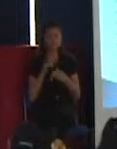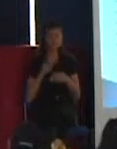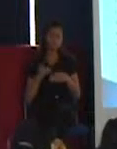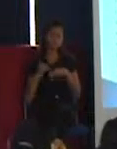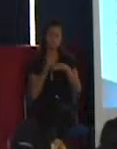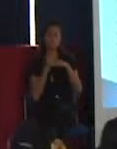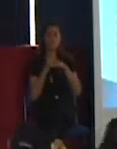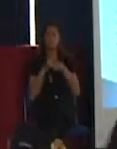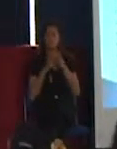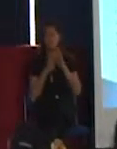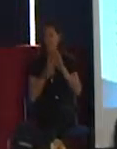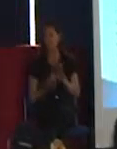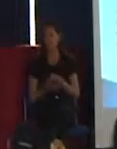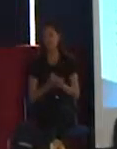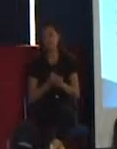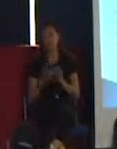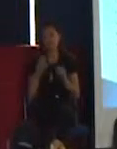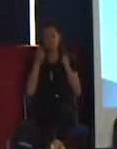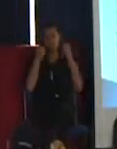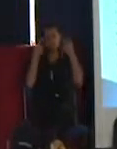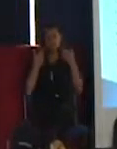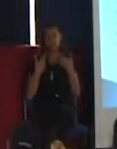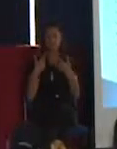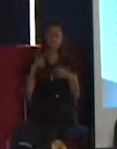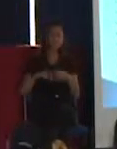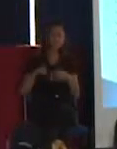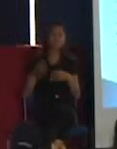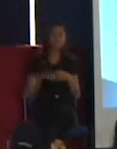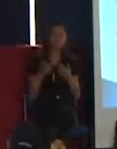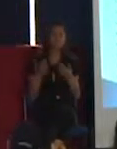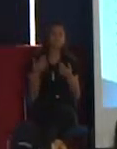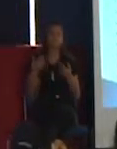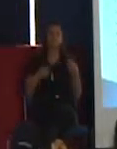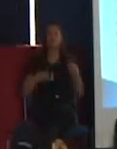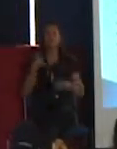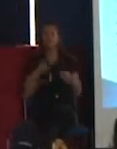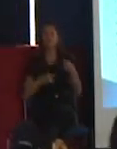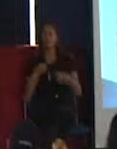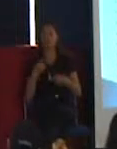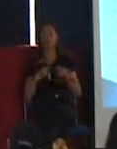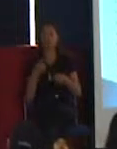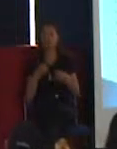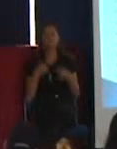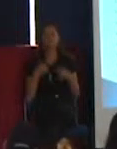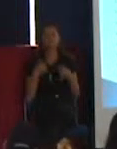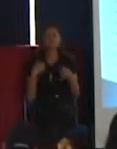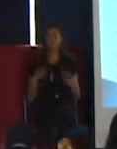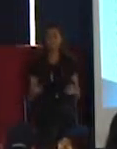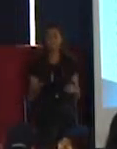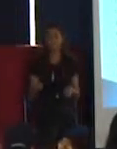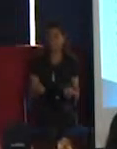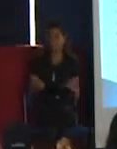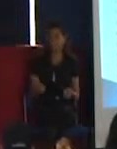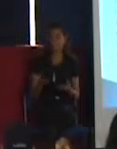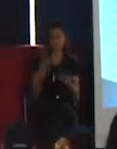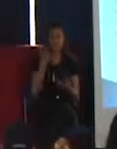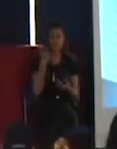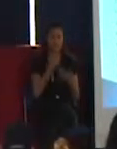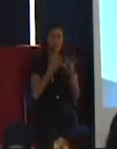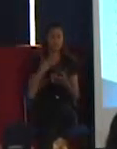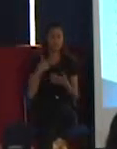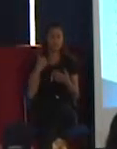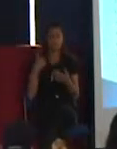da a que si el Estado requiere de un concurso de méritos para que yo pueda pasar a adquirir un